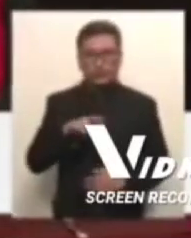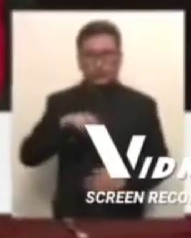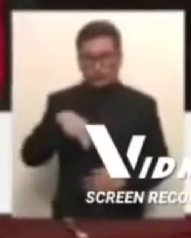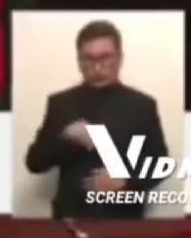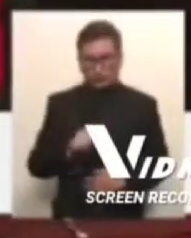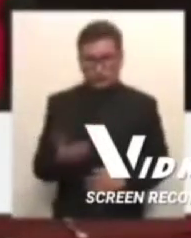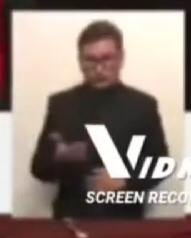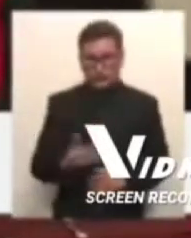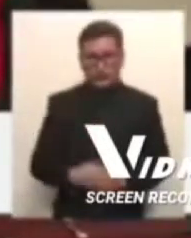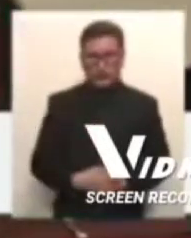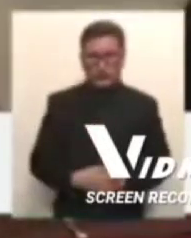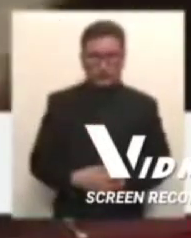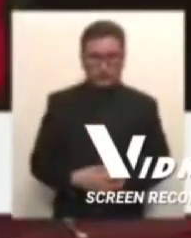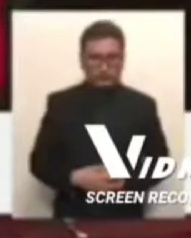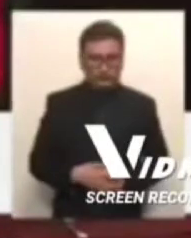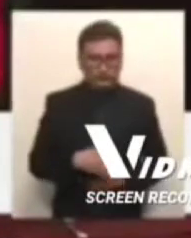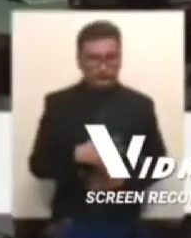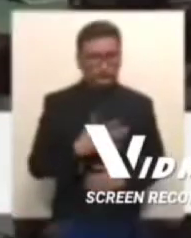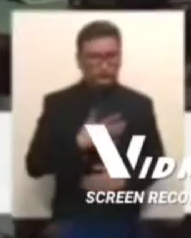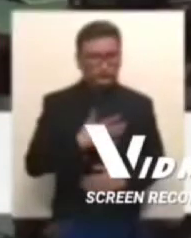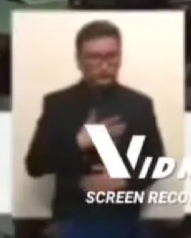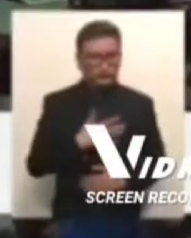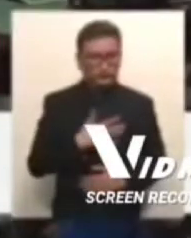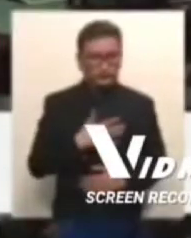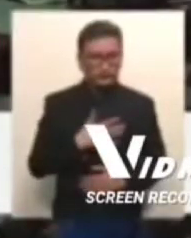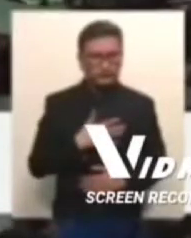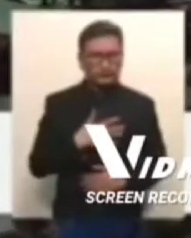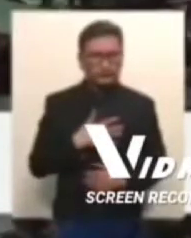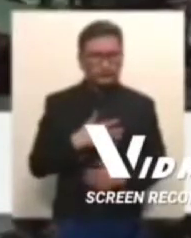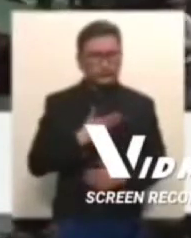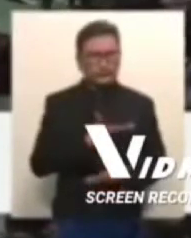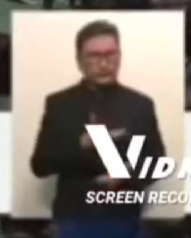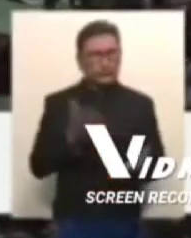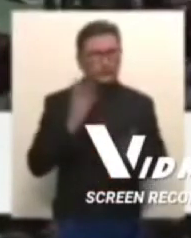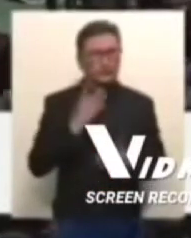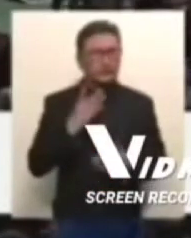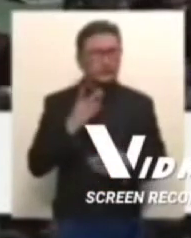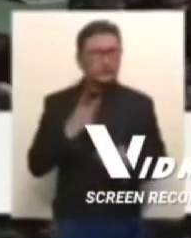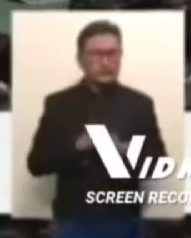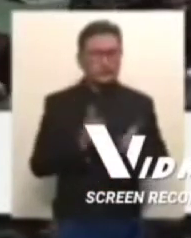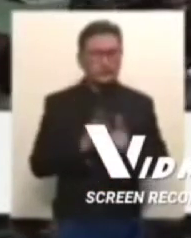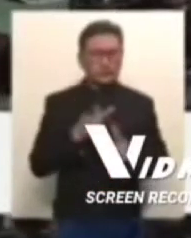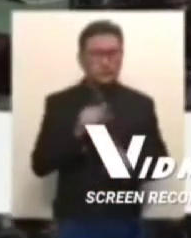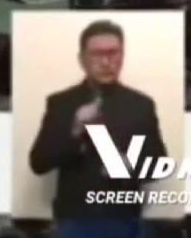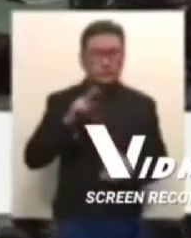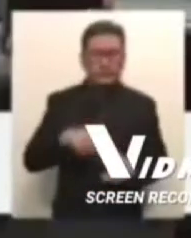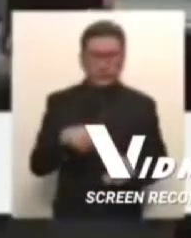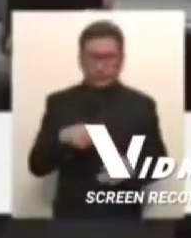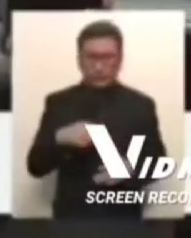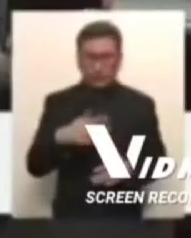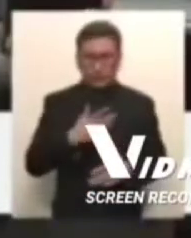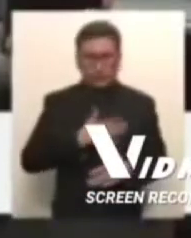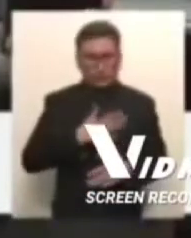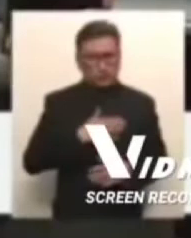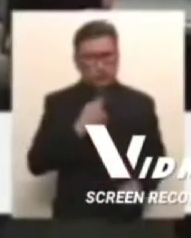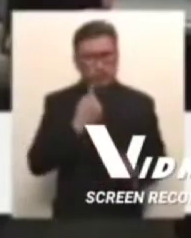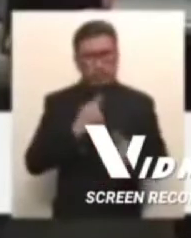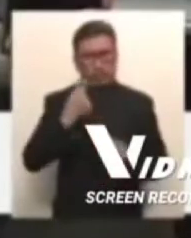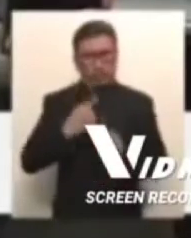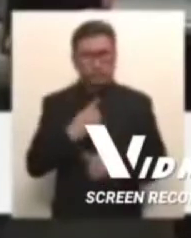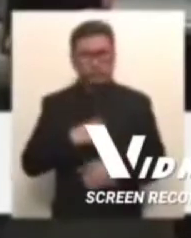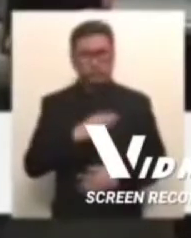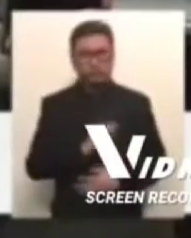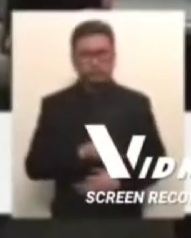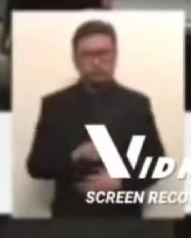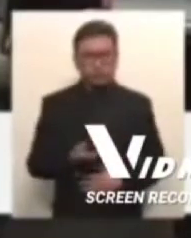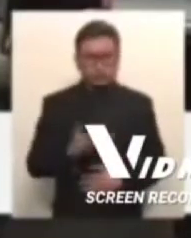primero, no le tolero a los diputados de Acción Nacional sus insolencias y sus